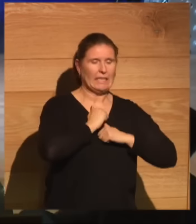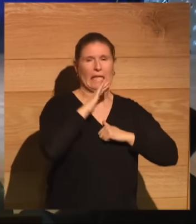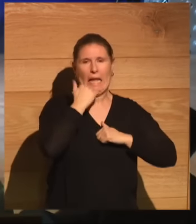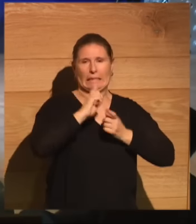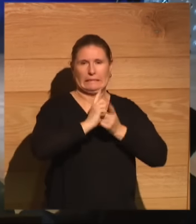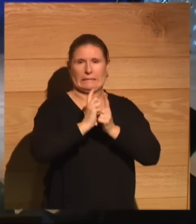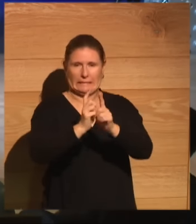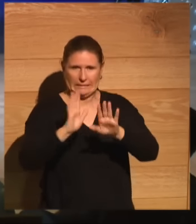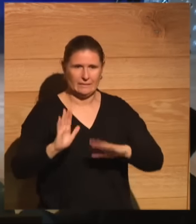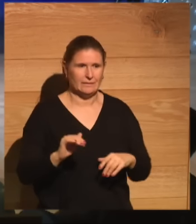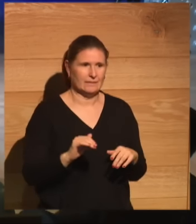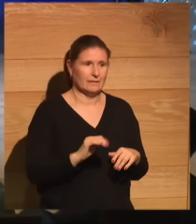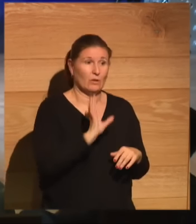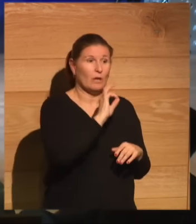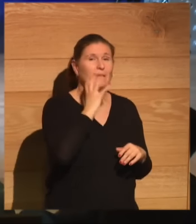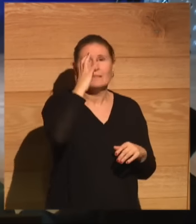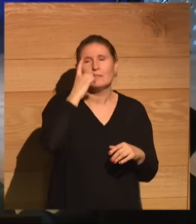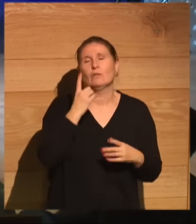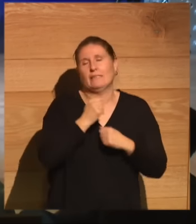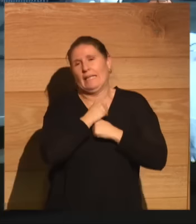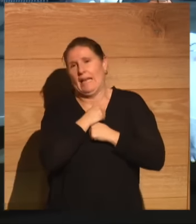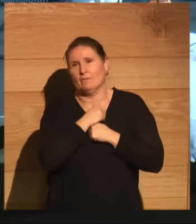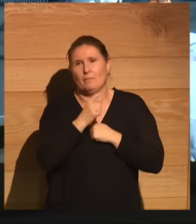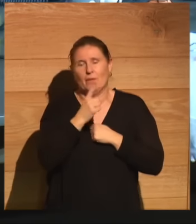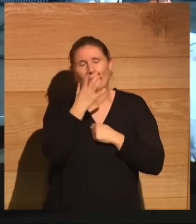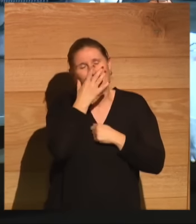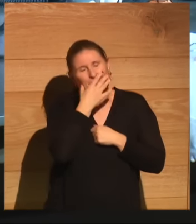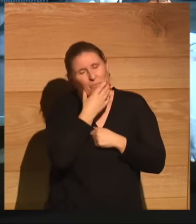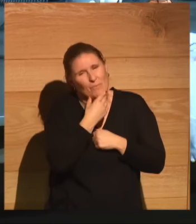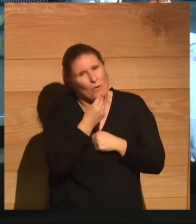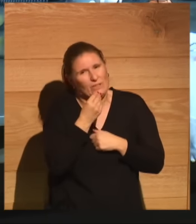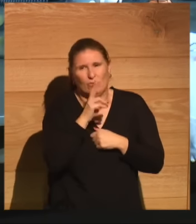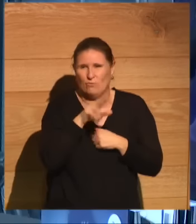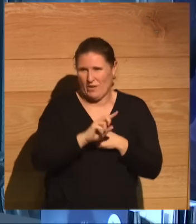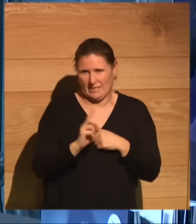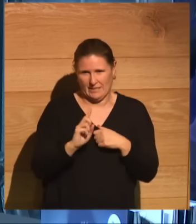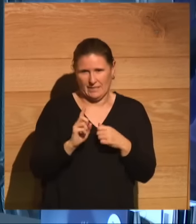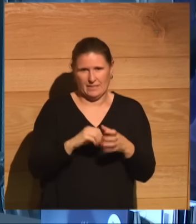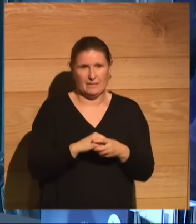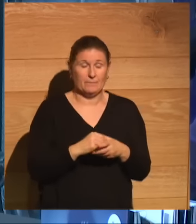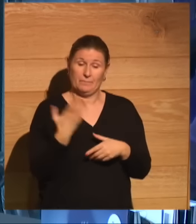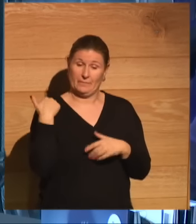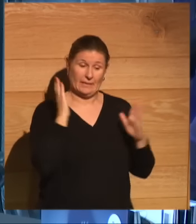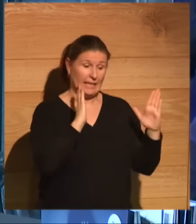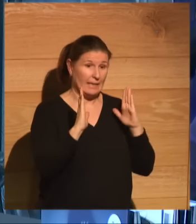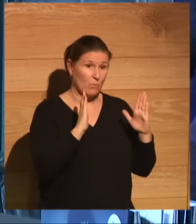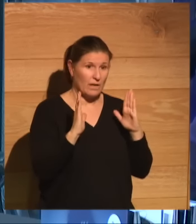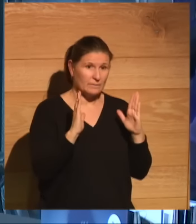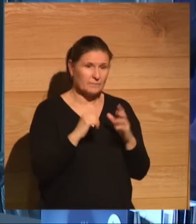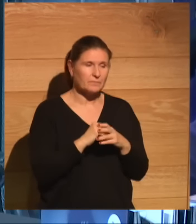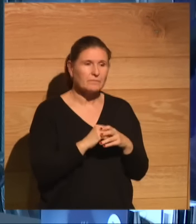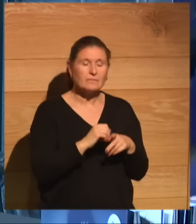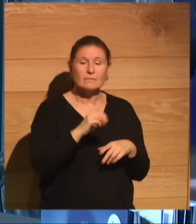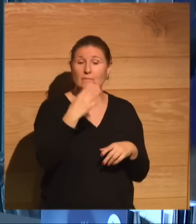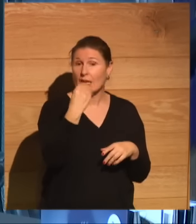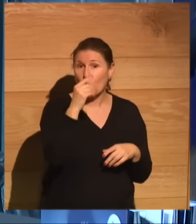sea. Pero es verdad, Tim Burton, te queremos, pero no eres bonito. En esta época... El pobre